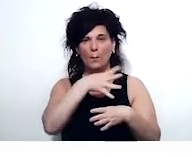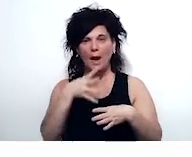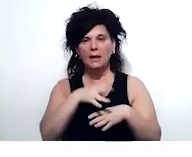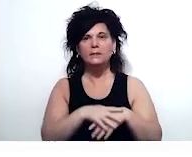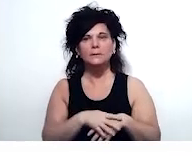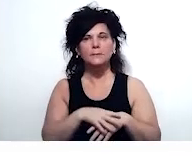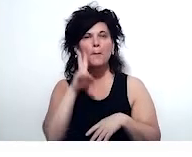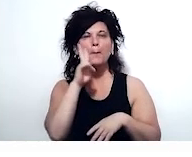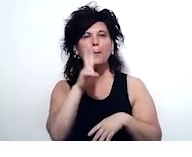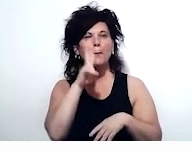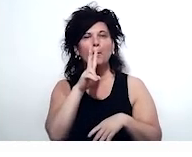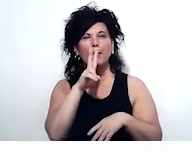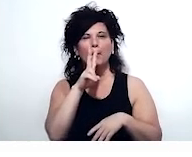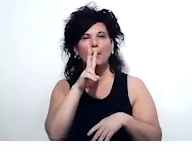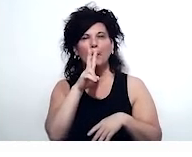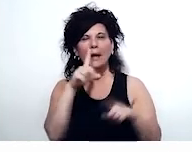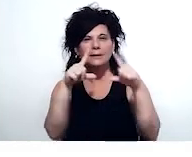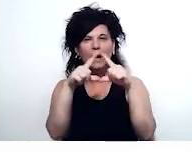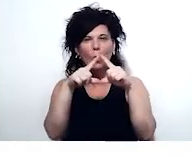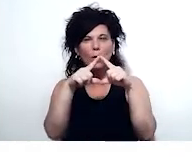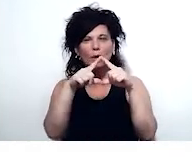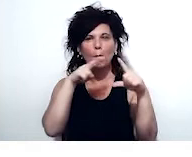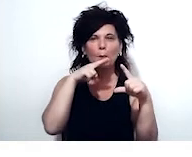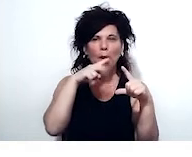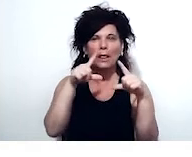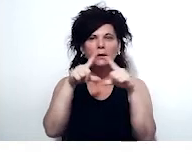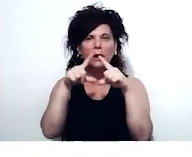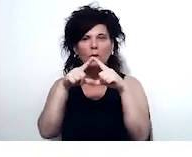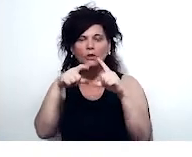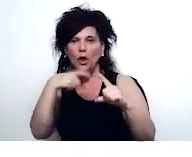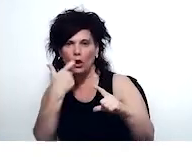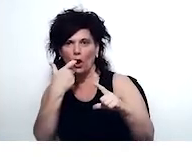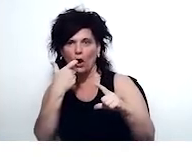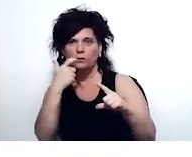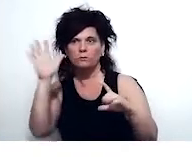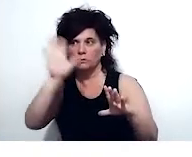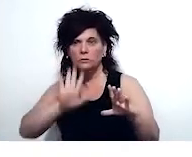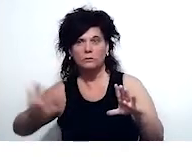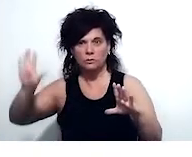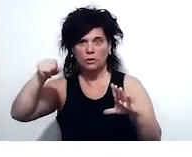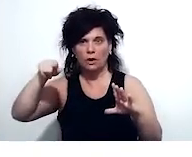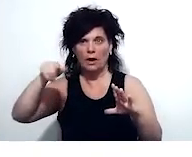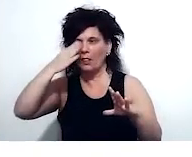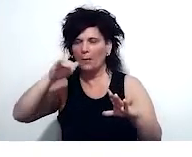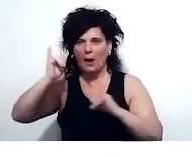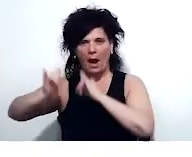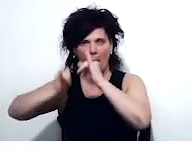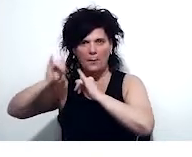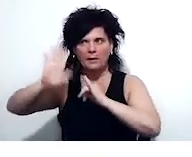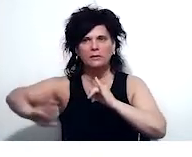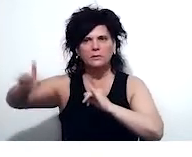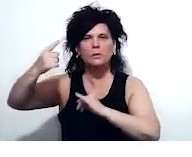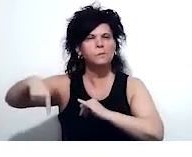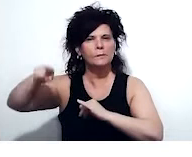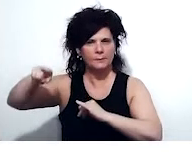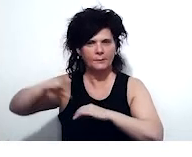gráfico. Fíjense los triangulitos verdes y rojos. Triangulitos verdes y rojos en toda esta zona, y ahora les voy a explicar cuál es esta zona y